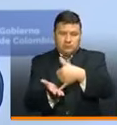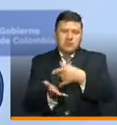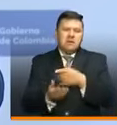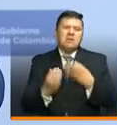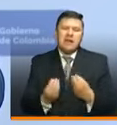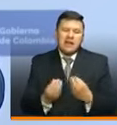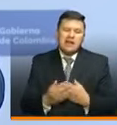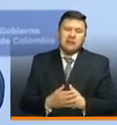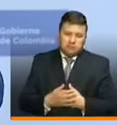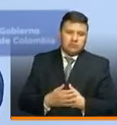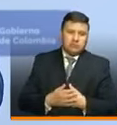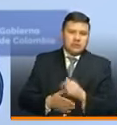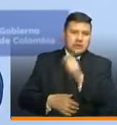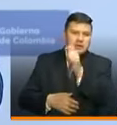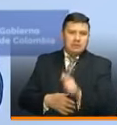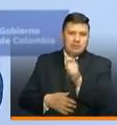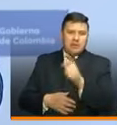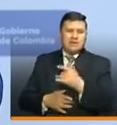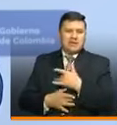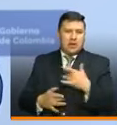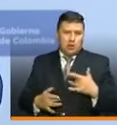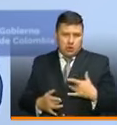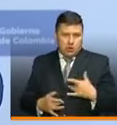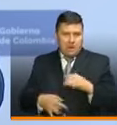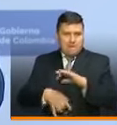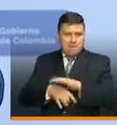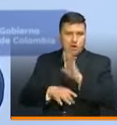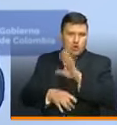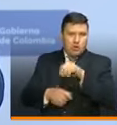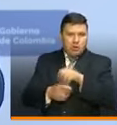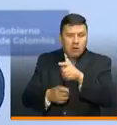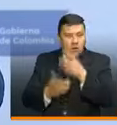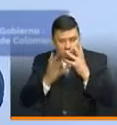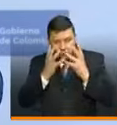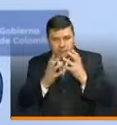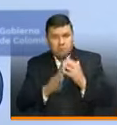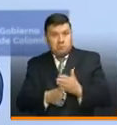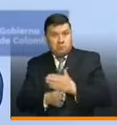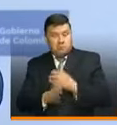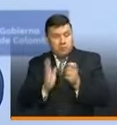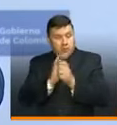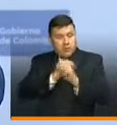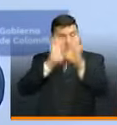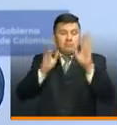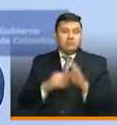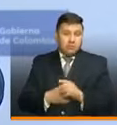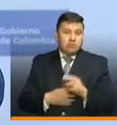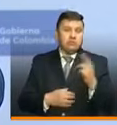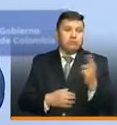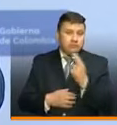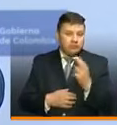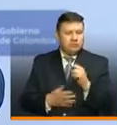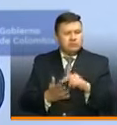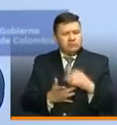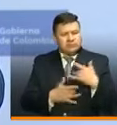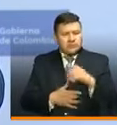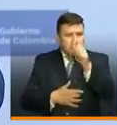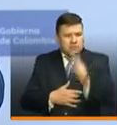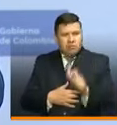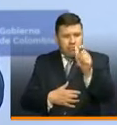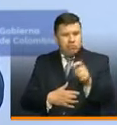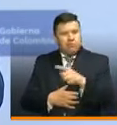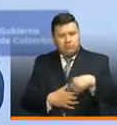para personal sanitario, personal médico, pero antes hago una nueva aclaración. De nuevo, la generosidad de las